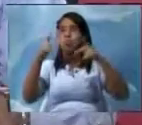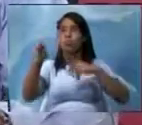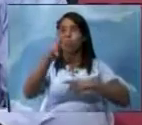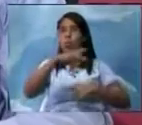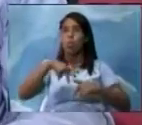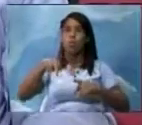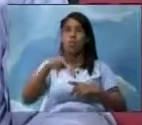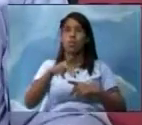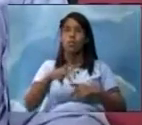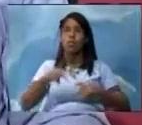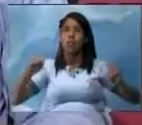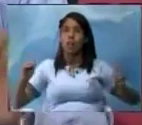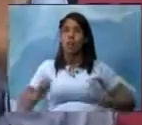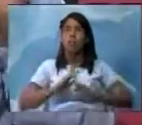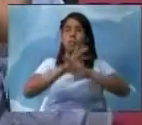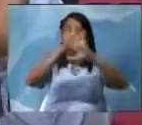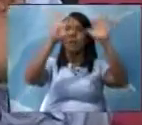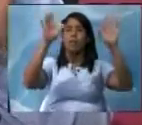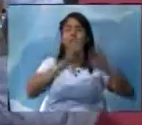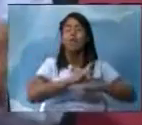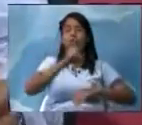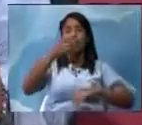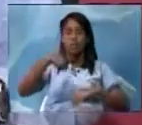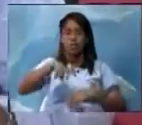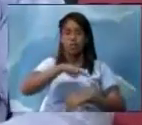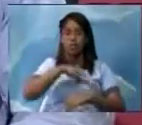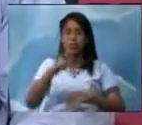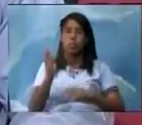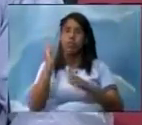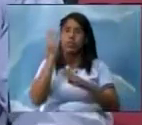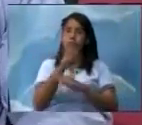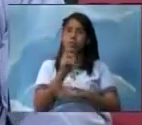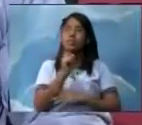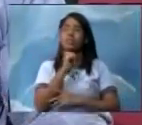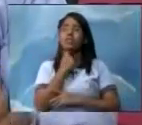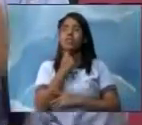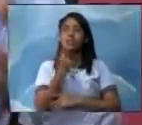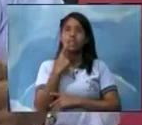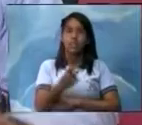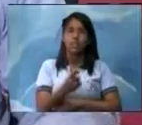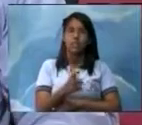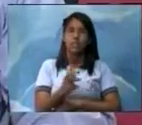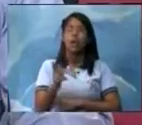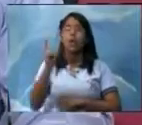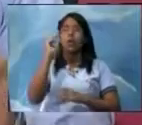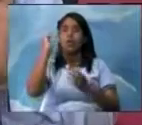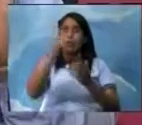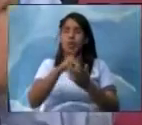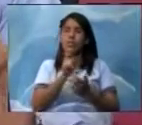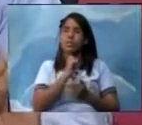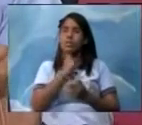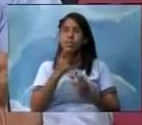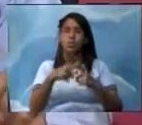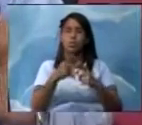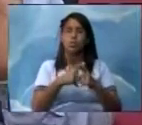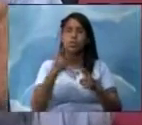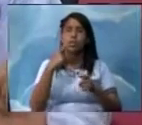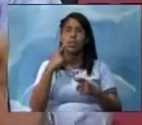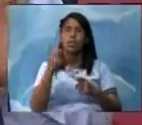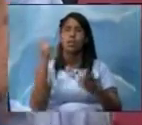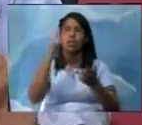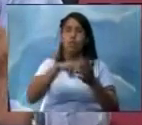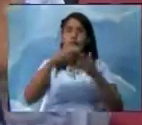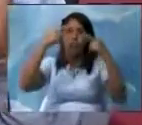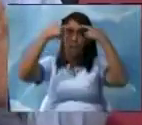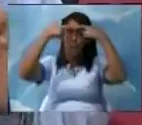público la maravilla de que nosotros vayamos al secreto dice que Daniel fue al secreto Entonces el secreto